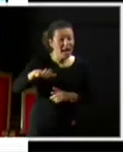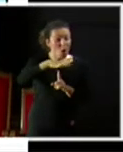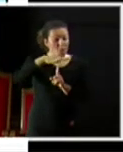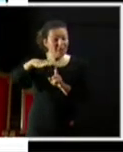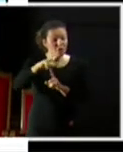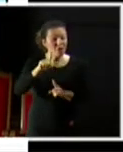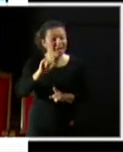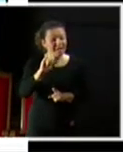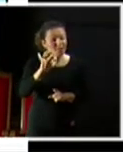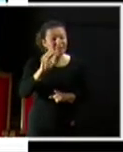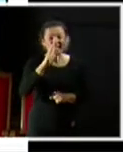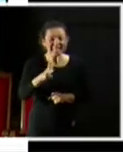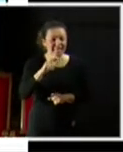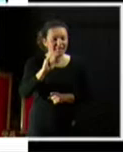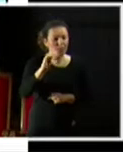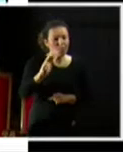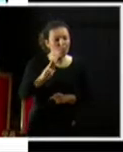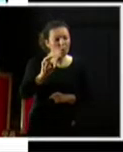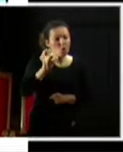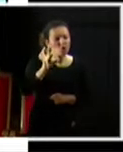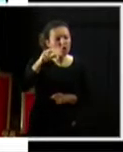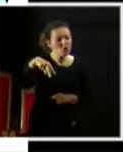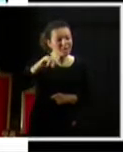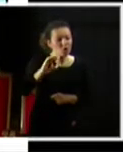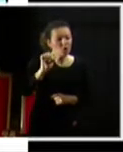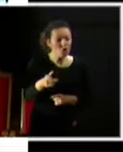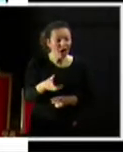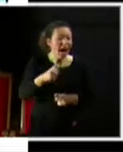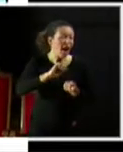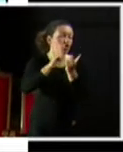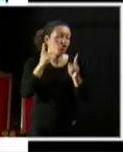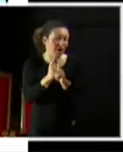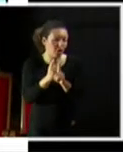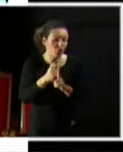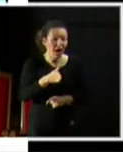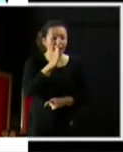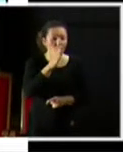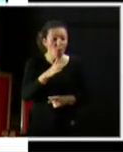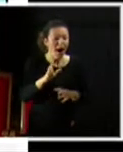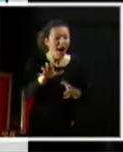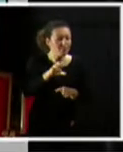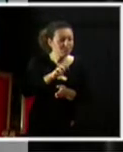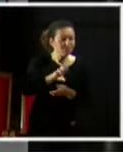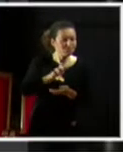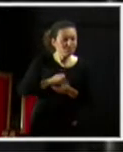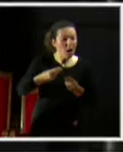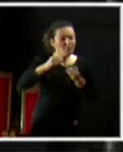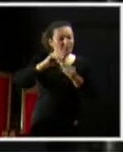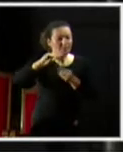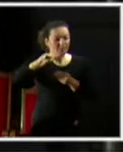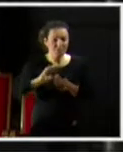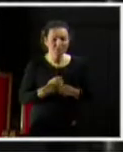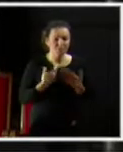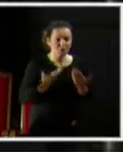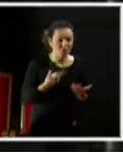es decir con una baja concentración de sales va a tender a ganar agua una célula que está en un medio isotónico pues en ella el agua entrará y saldrá